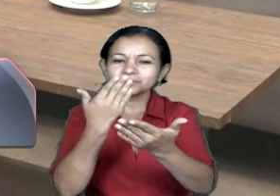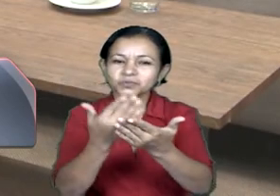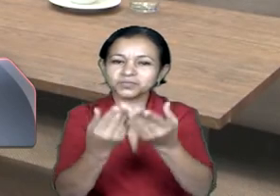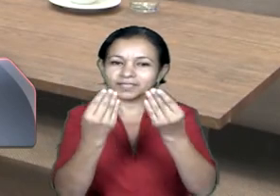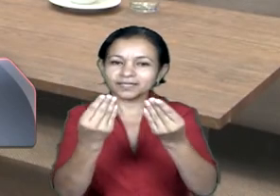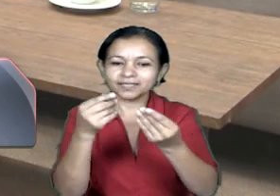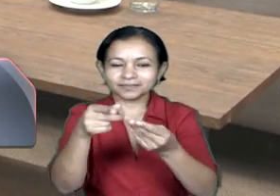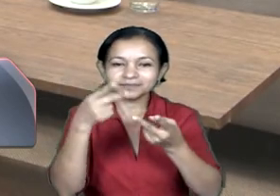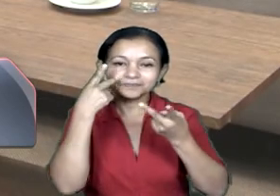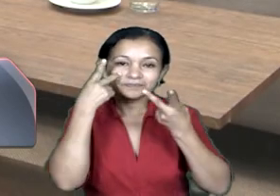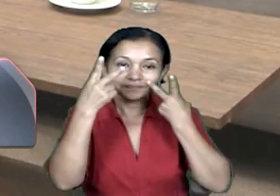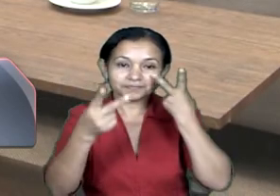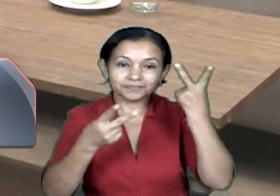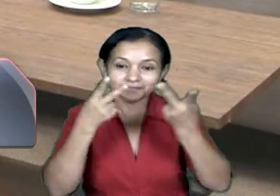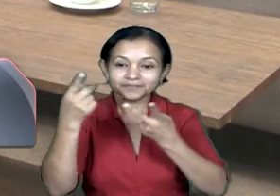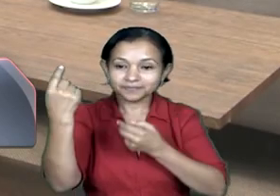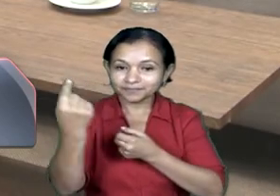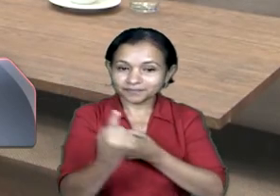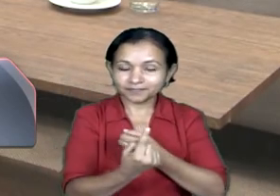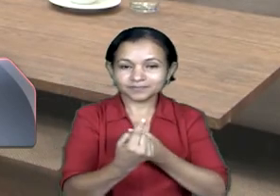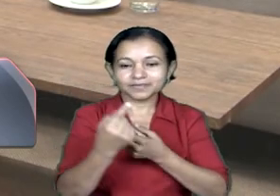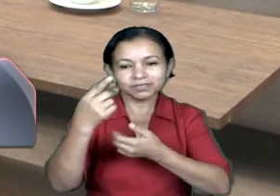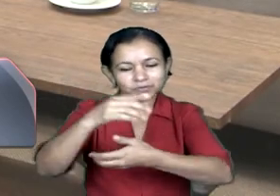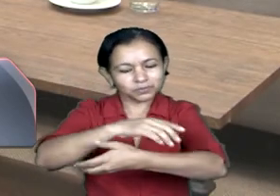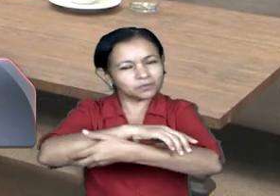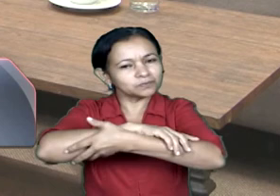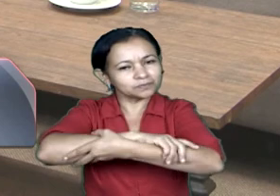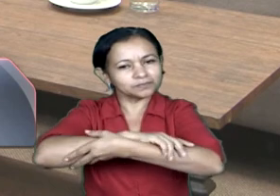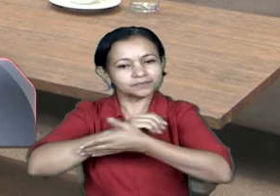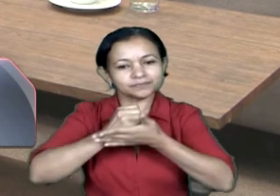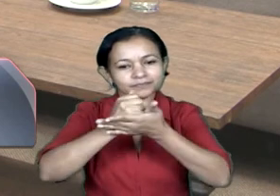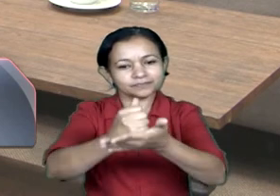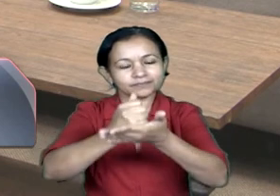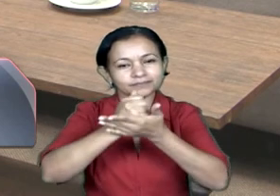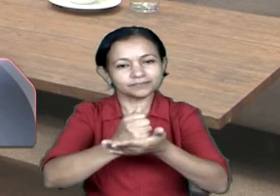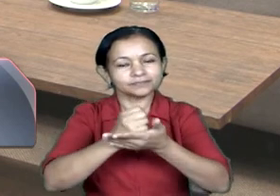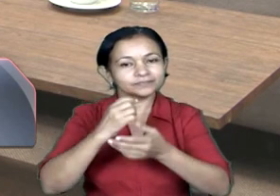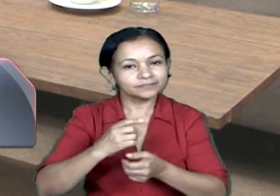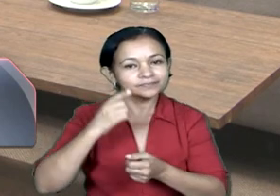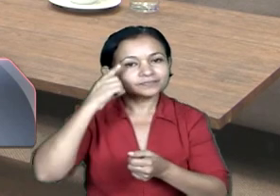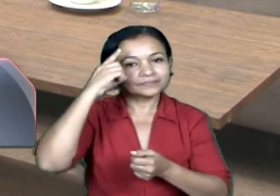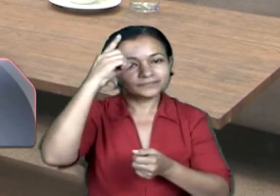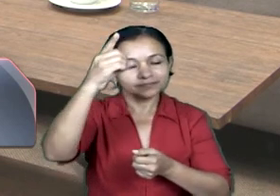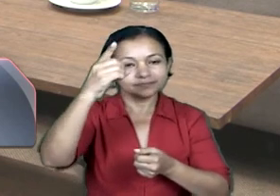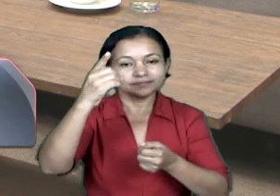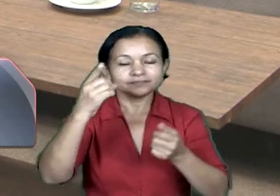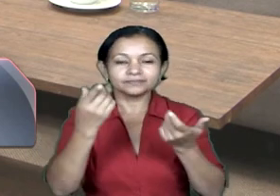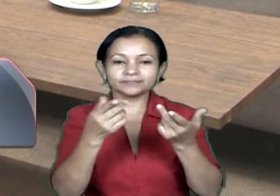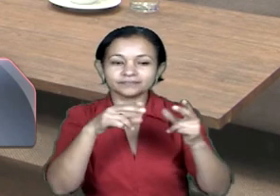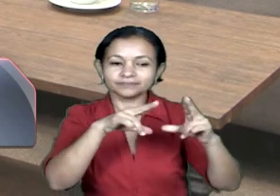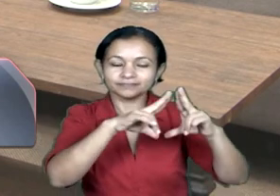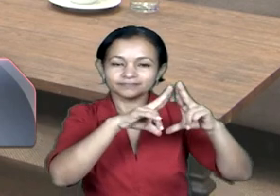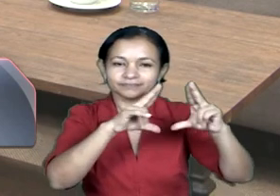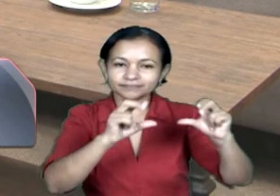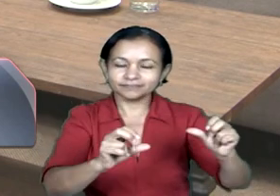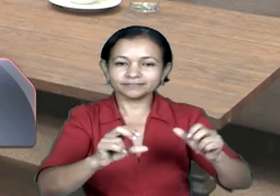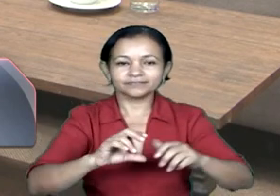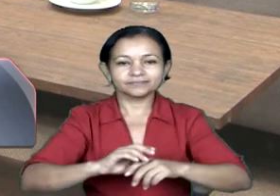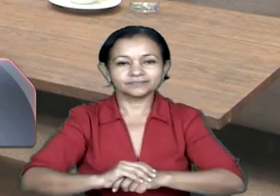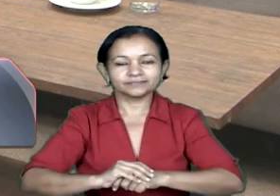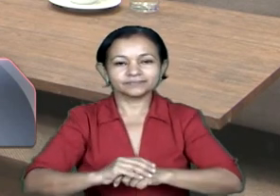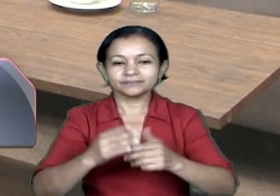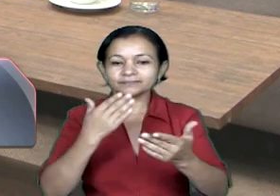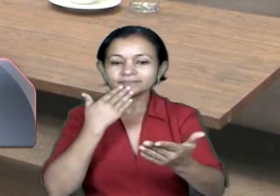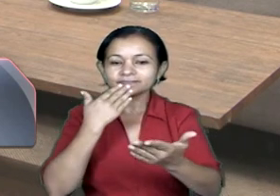compañía y también la cooperación franca y diáfana que han dado al desarrollo y a la Carta Blanca que tenemos en Nicaragua.